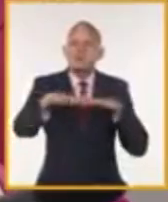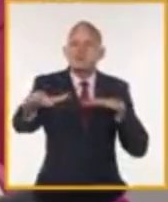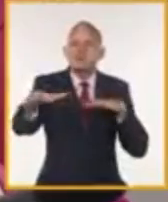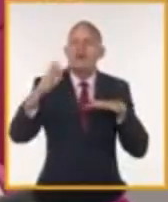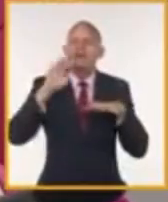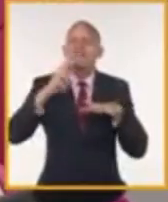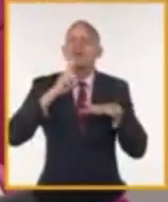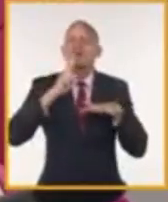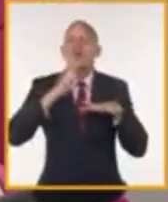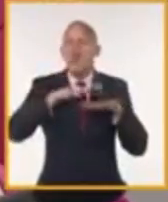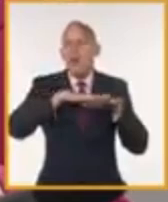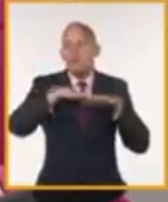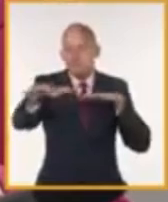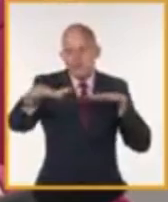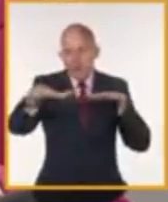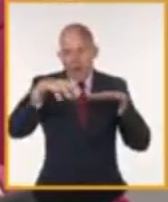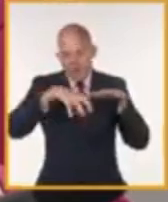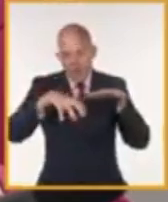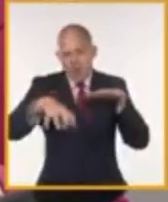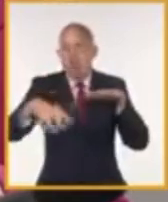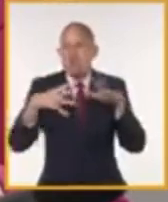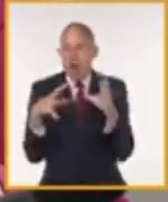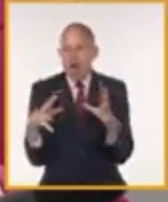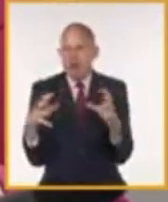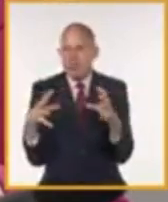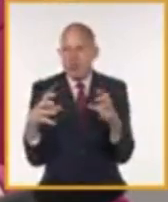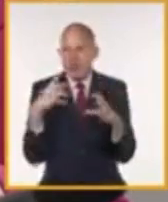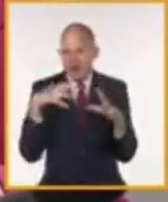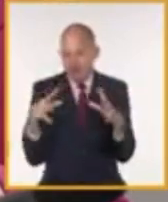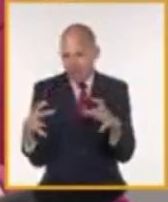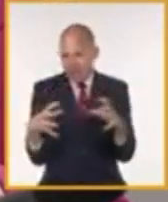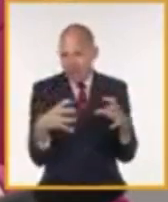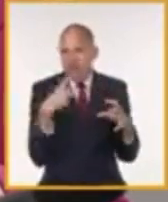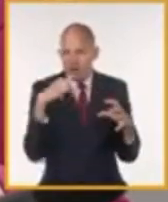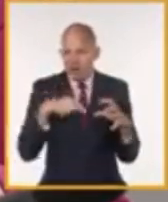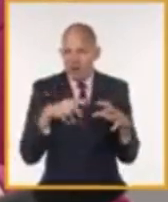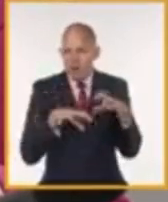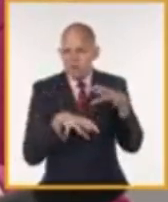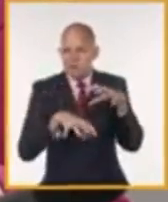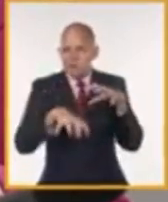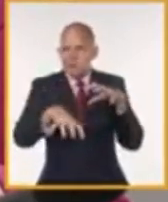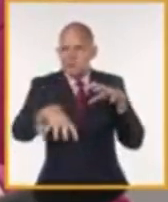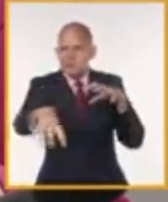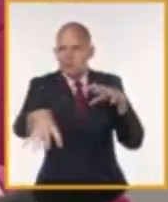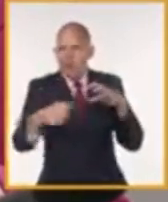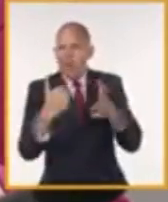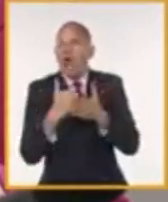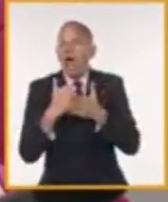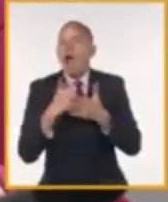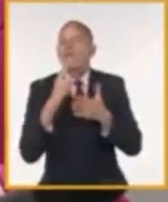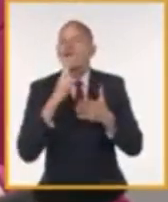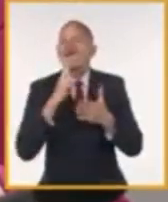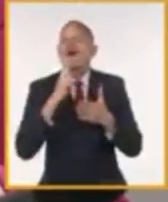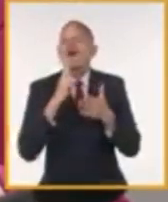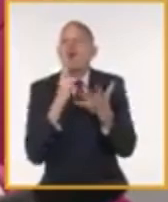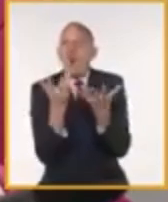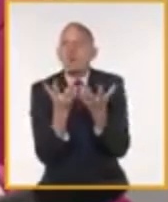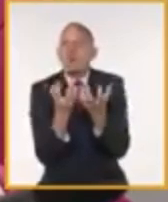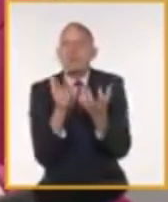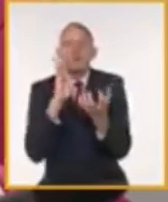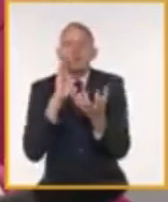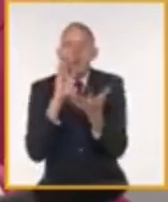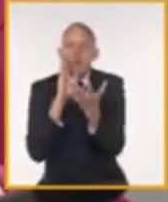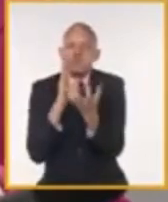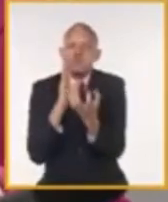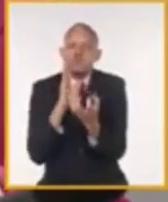para la producción de esponja, nos da también una libertad y una responsabilidad de cuidar el medio ambiente porque sirven de